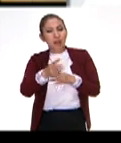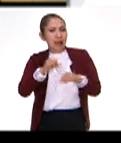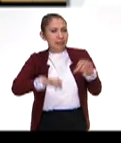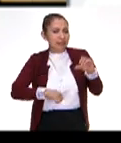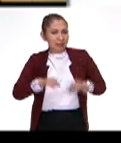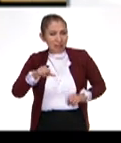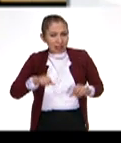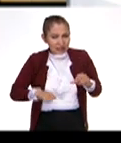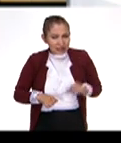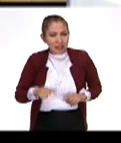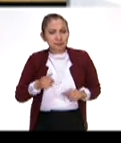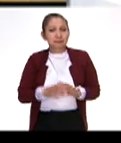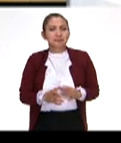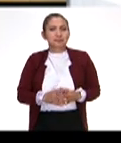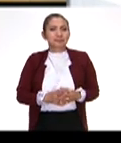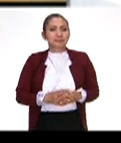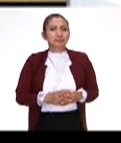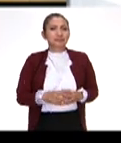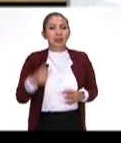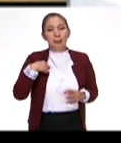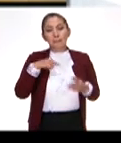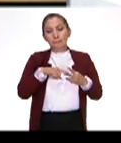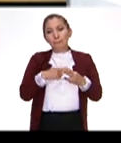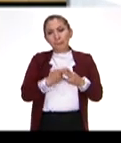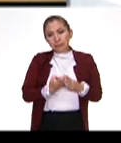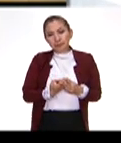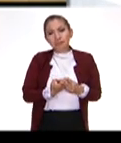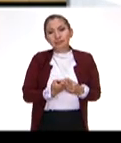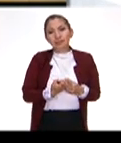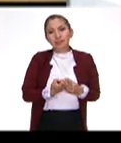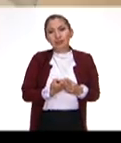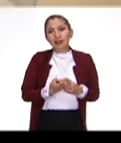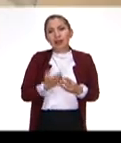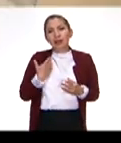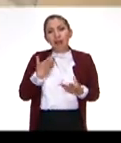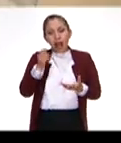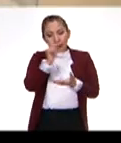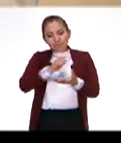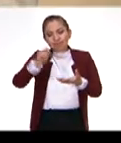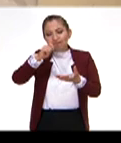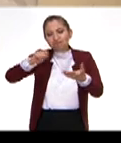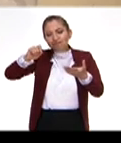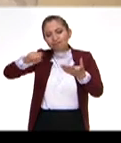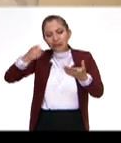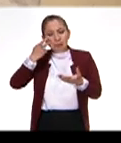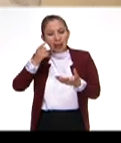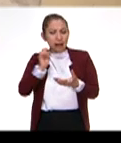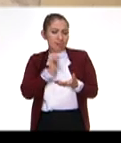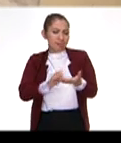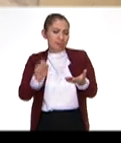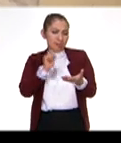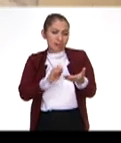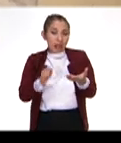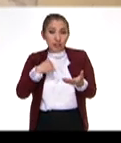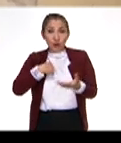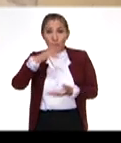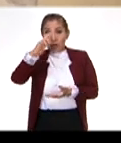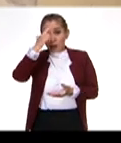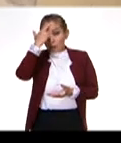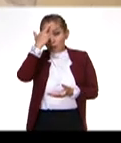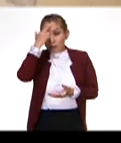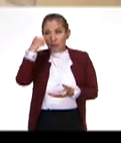de Subeldía, a estos festivales, pues empecé a garabatear y empecé a escribir. Recuerdo